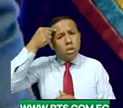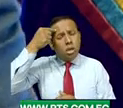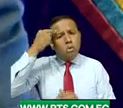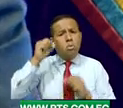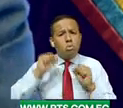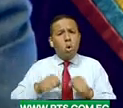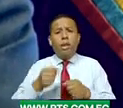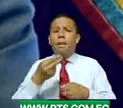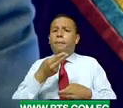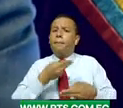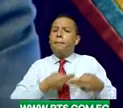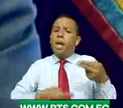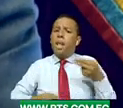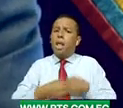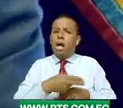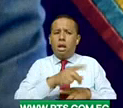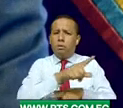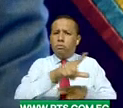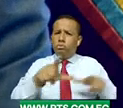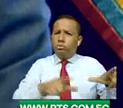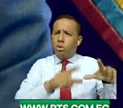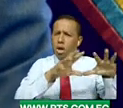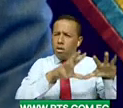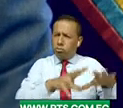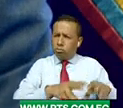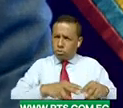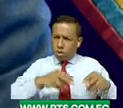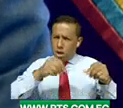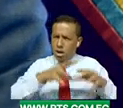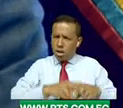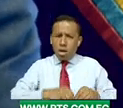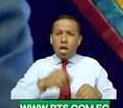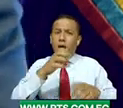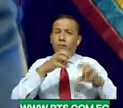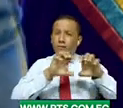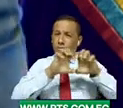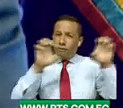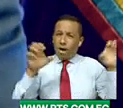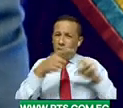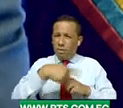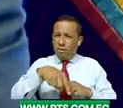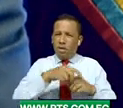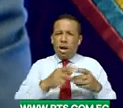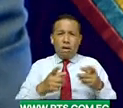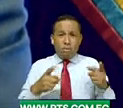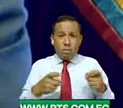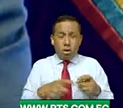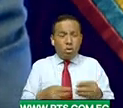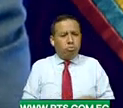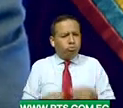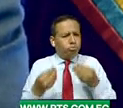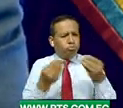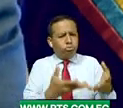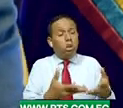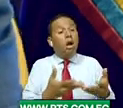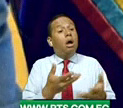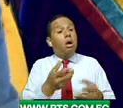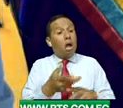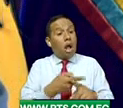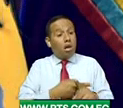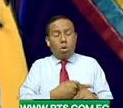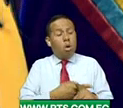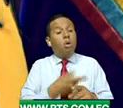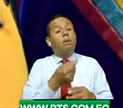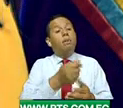venderá las tierras concesionadas para las camaroneras y con esa liquidez, al menos cerca